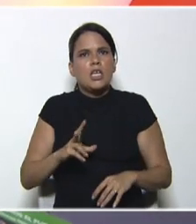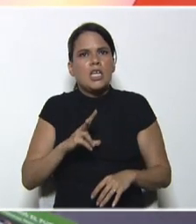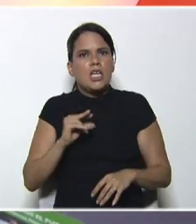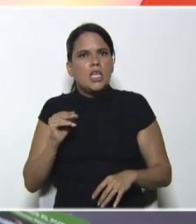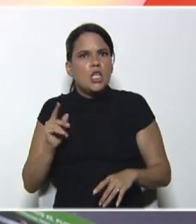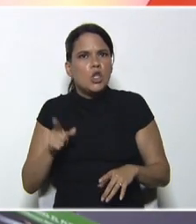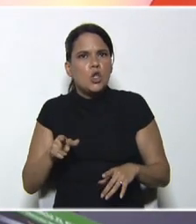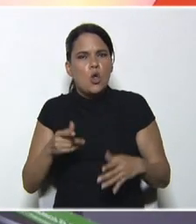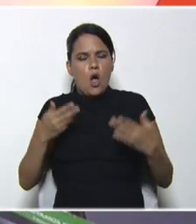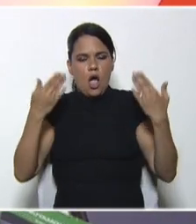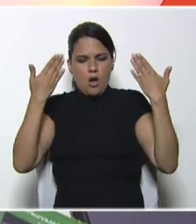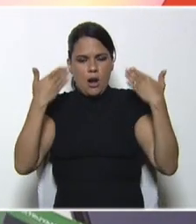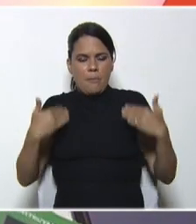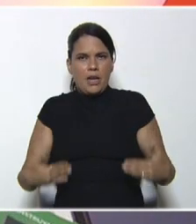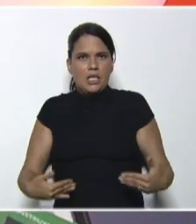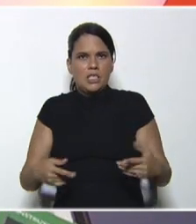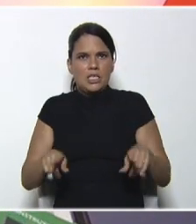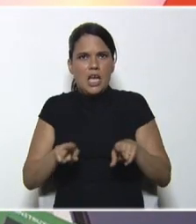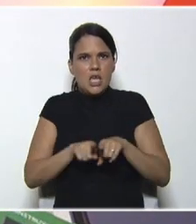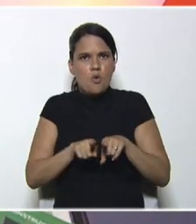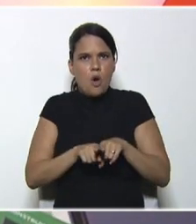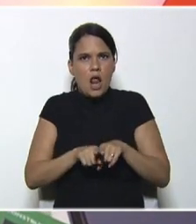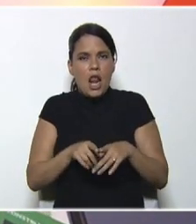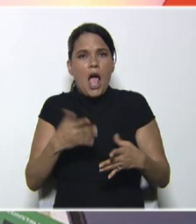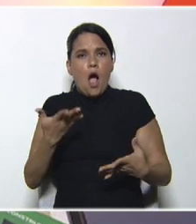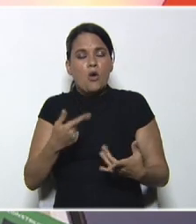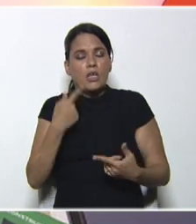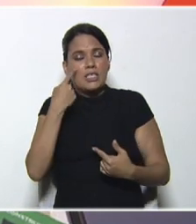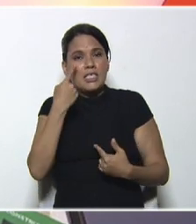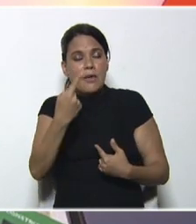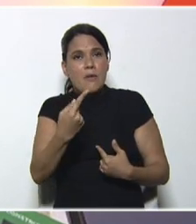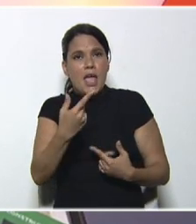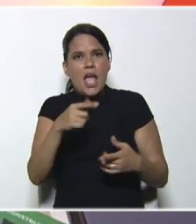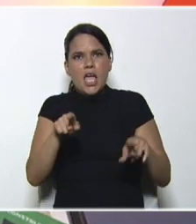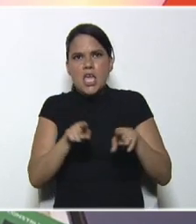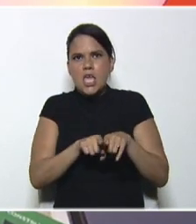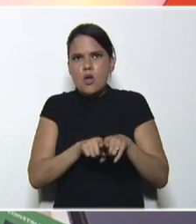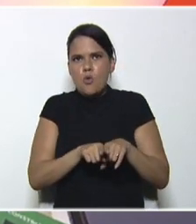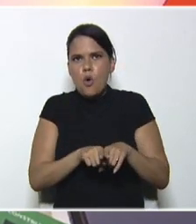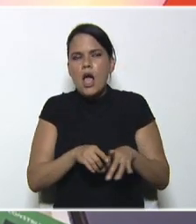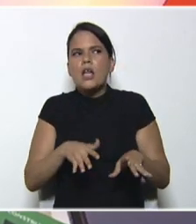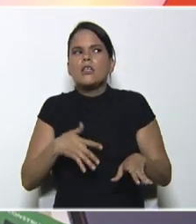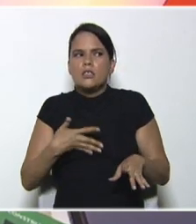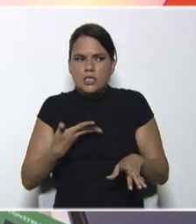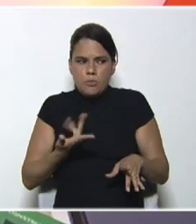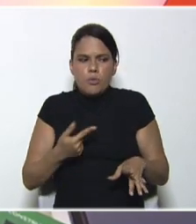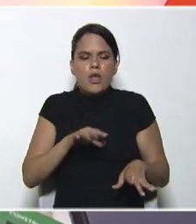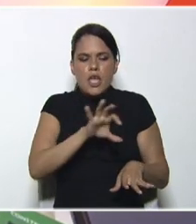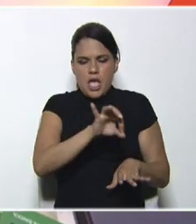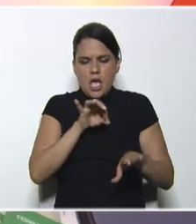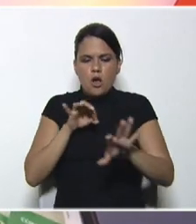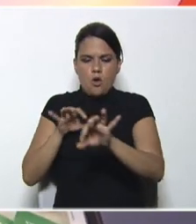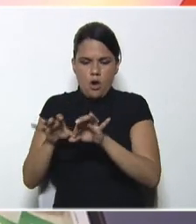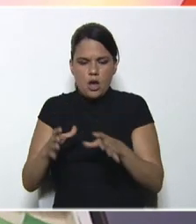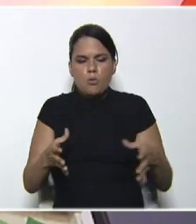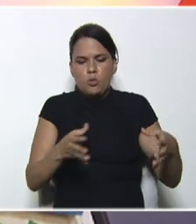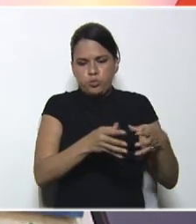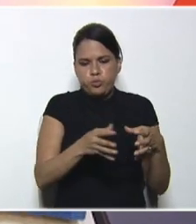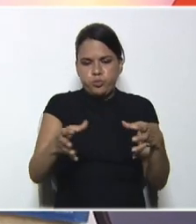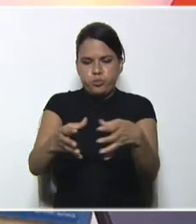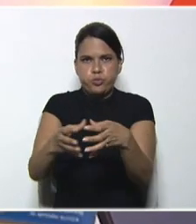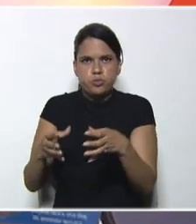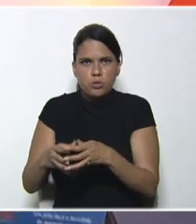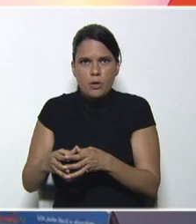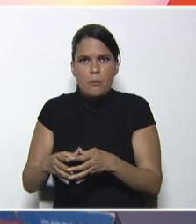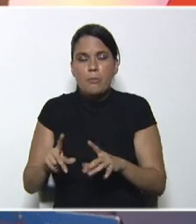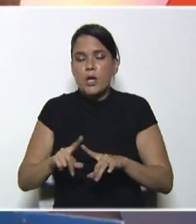una apariencia similar, aunque la apariencia es útil para la identificación de especies y no define la especie como